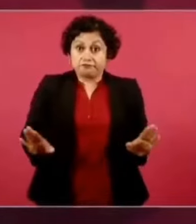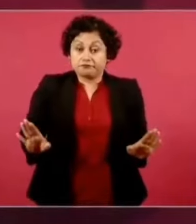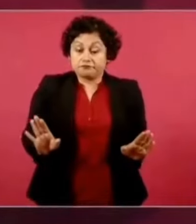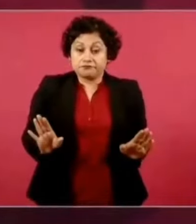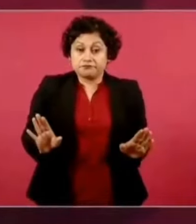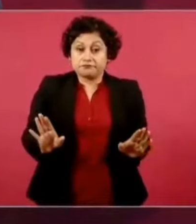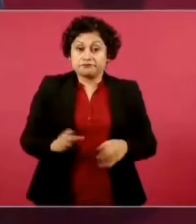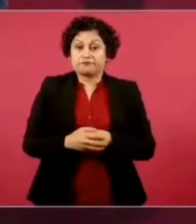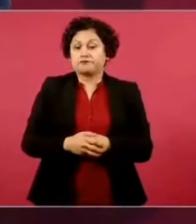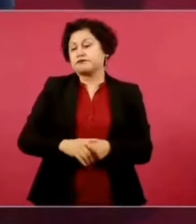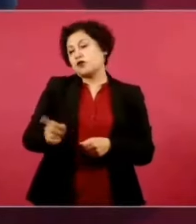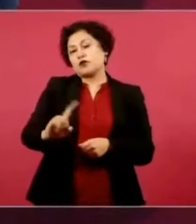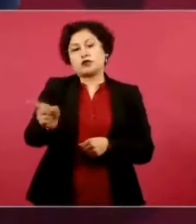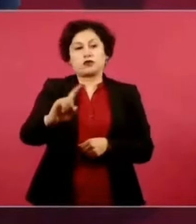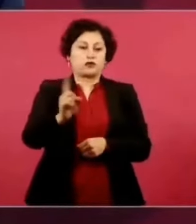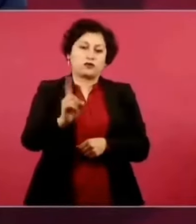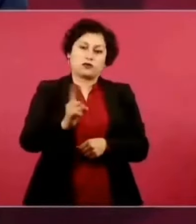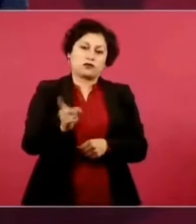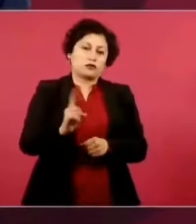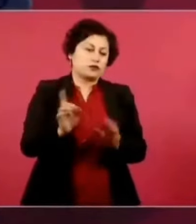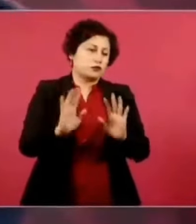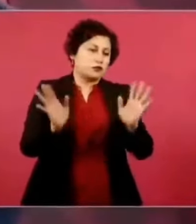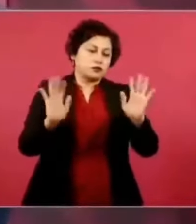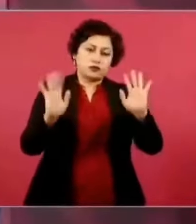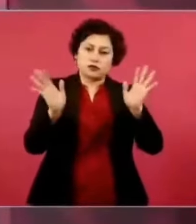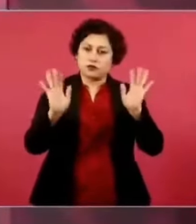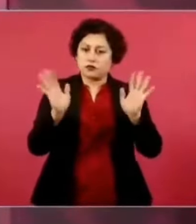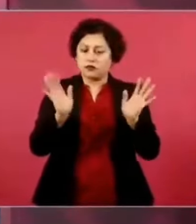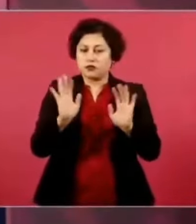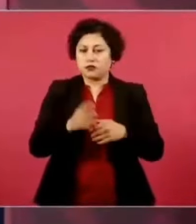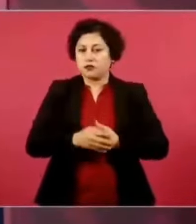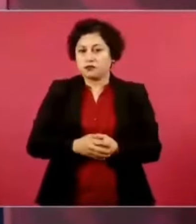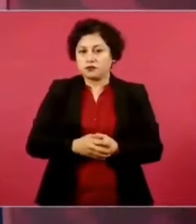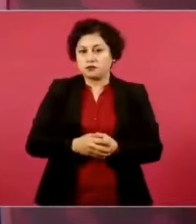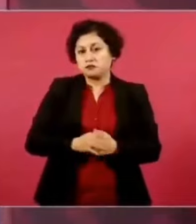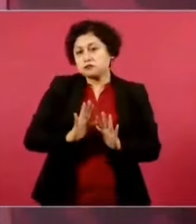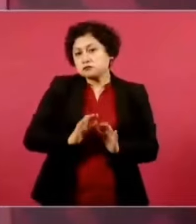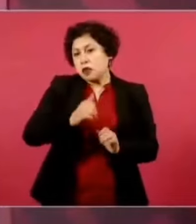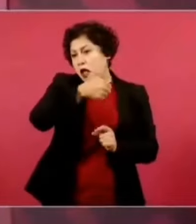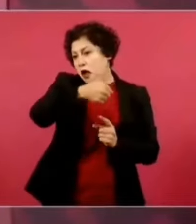No, tampoco, no. Cada quien tiene su forma,